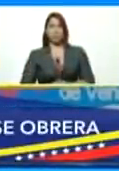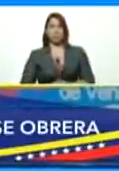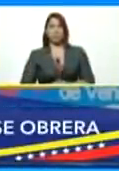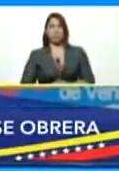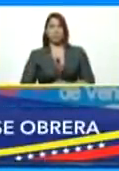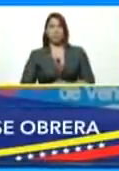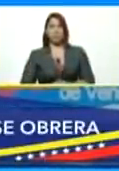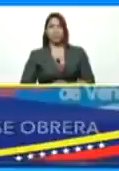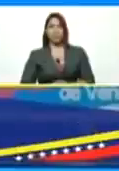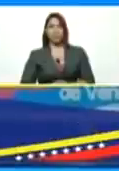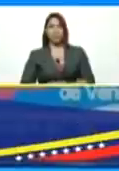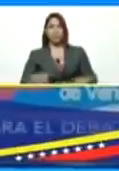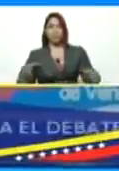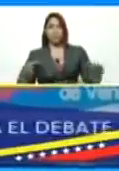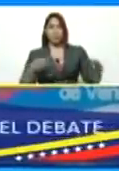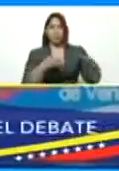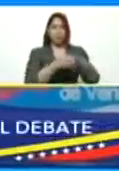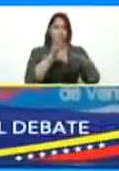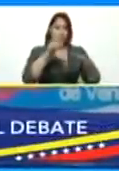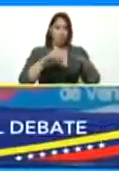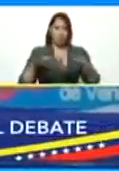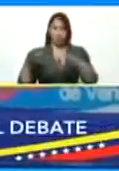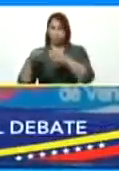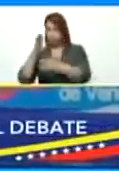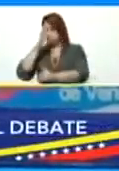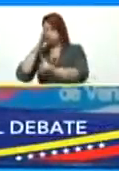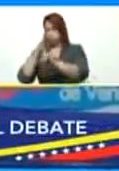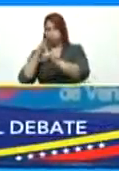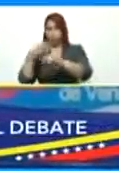el partido y la dirección revolucionaria